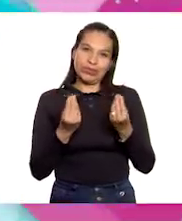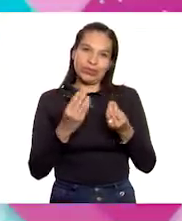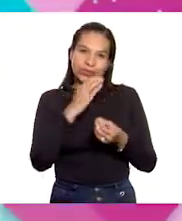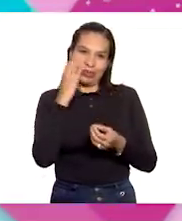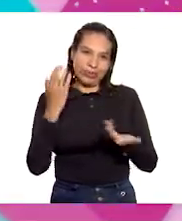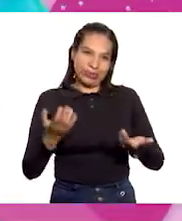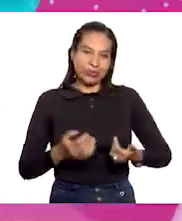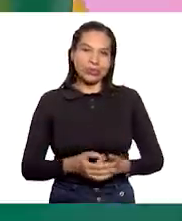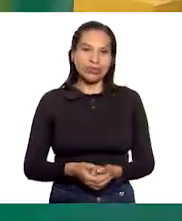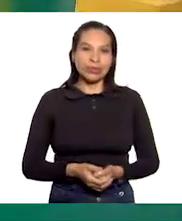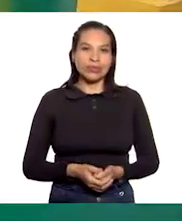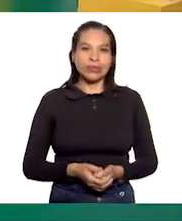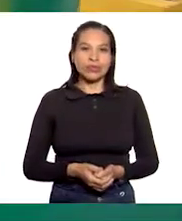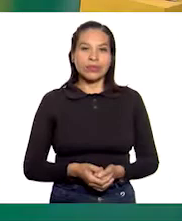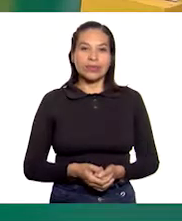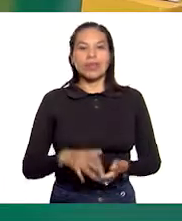muchas.